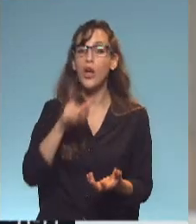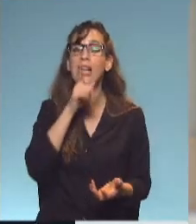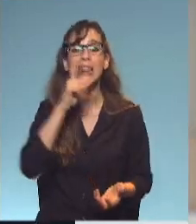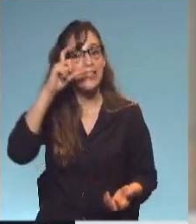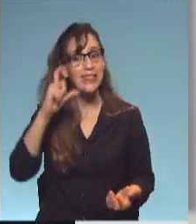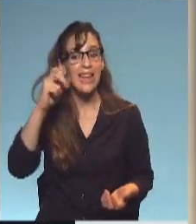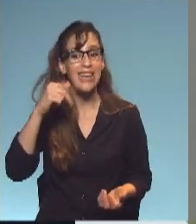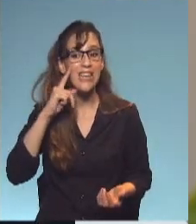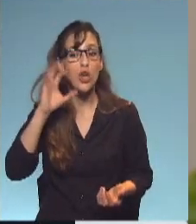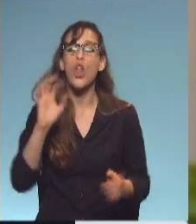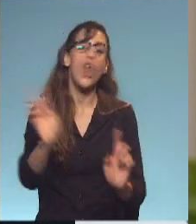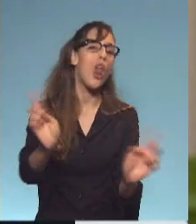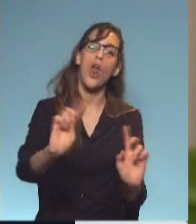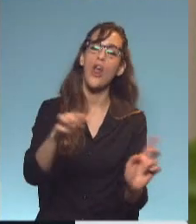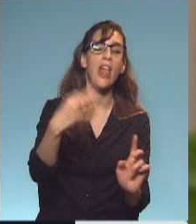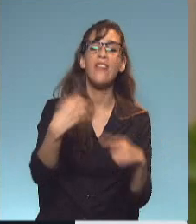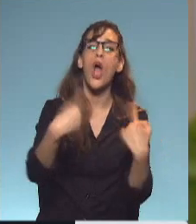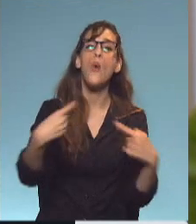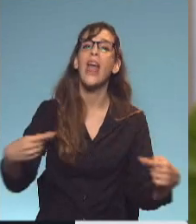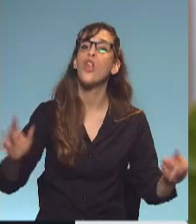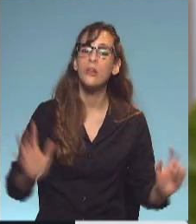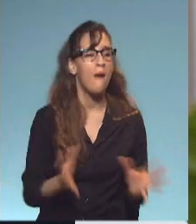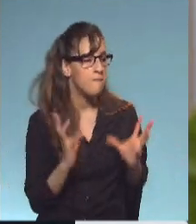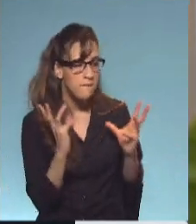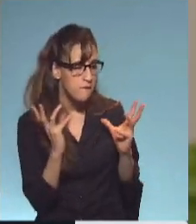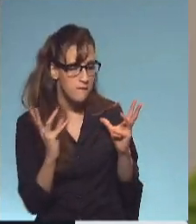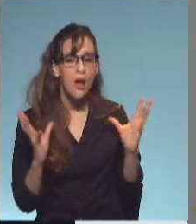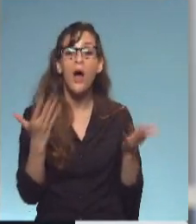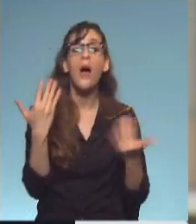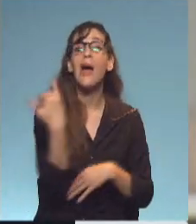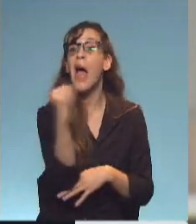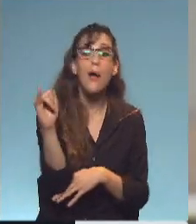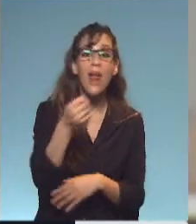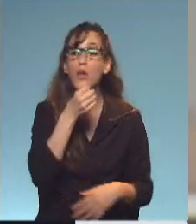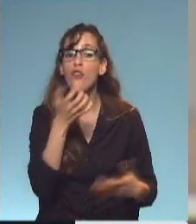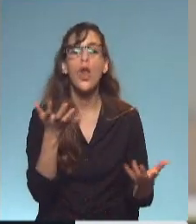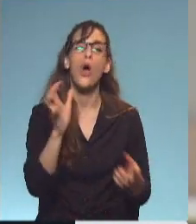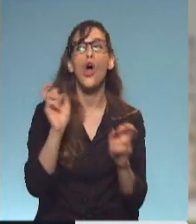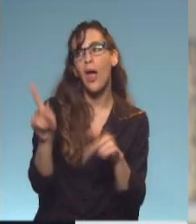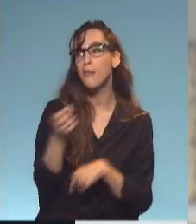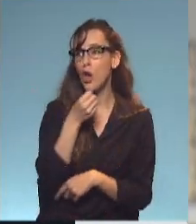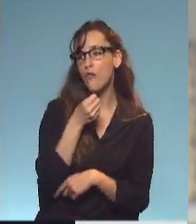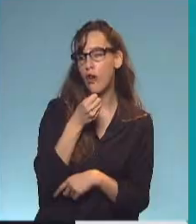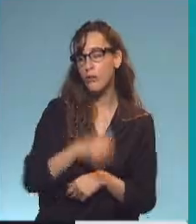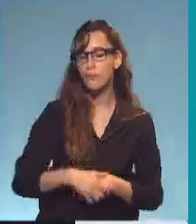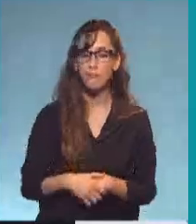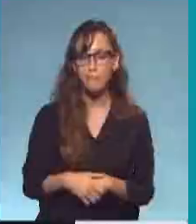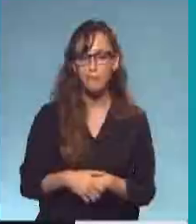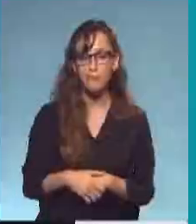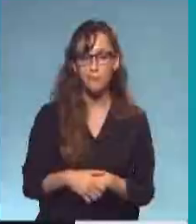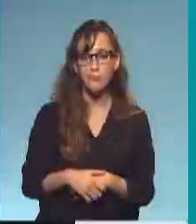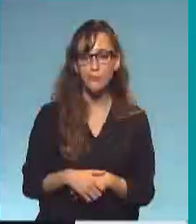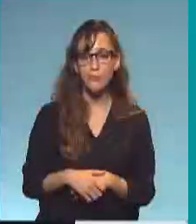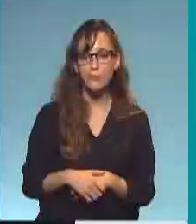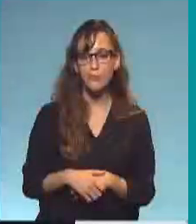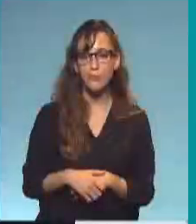objeto, tiene que ser objeto. Claro, técnica, sí. Dale, Sergio. Cámara, puedo decir micrófono. Está bien, micrófono. Micrófono. La quiero hacer difícil. Bien. Se la quiero hacer